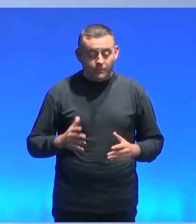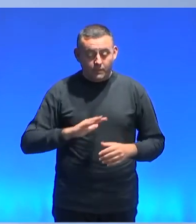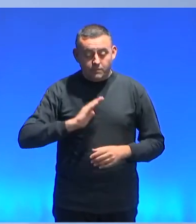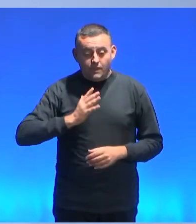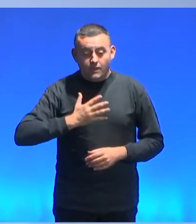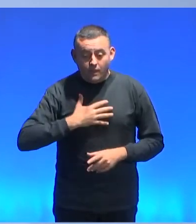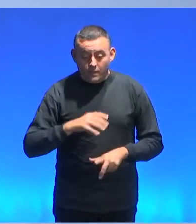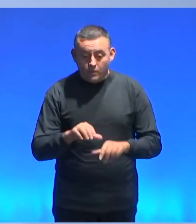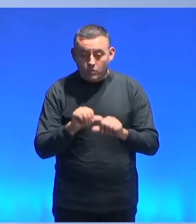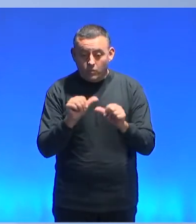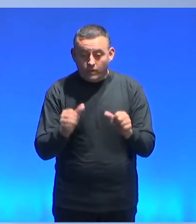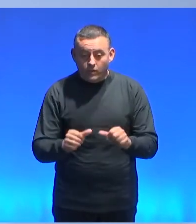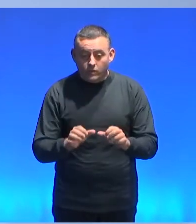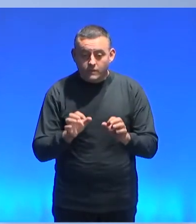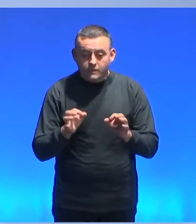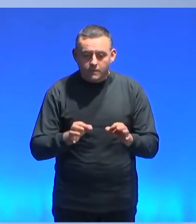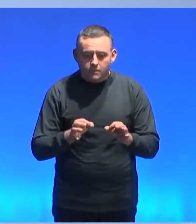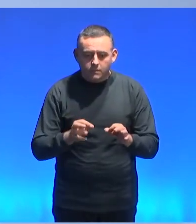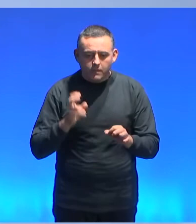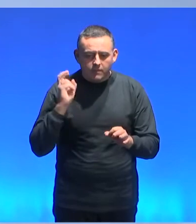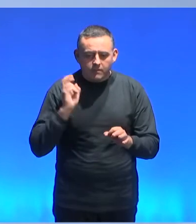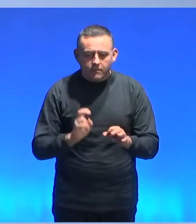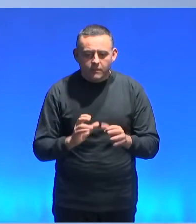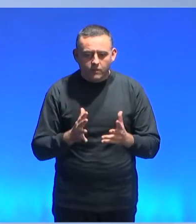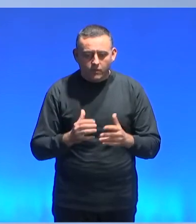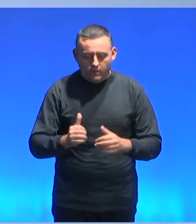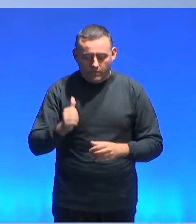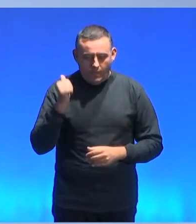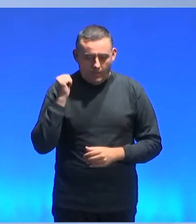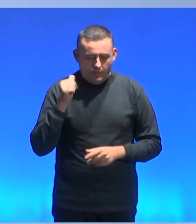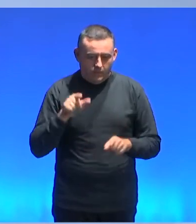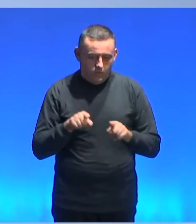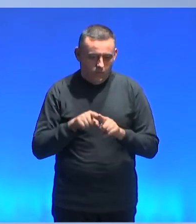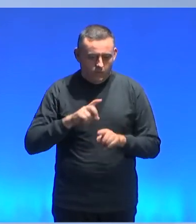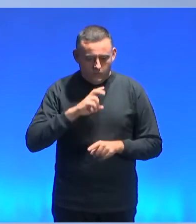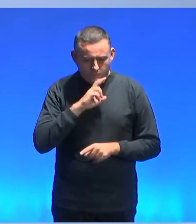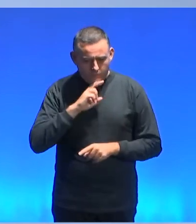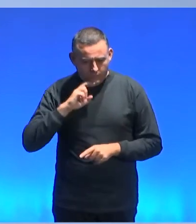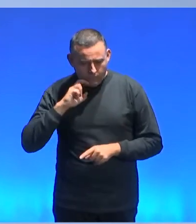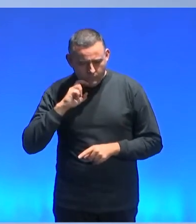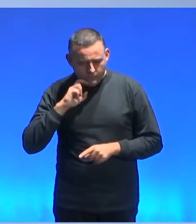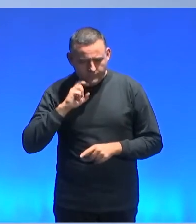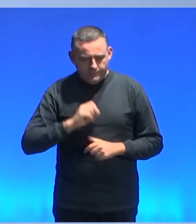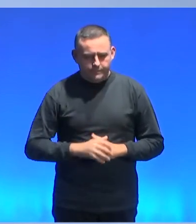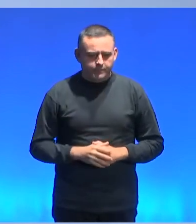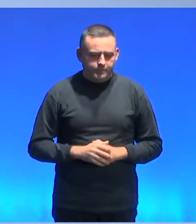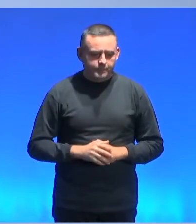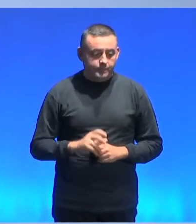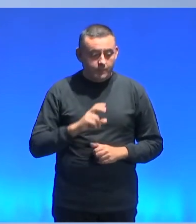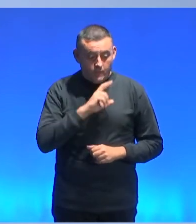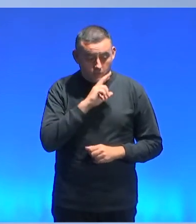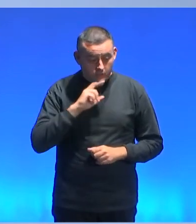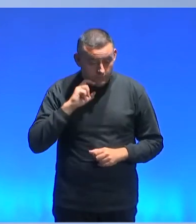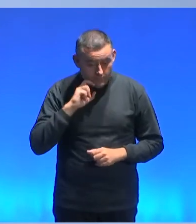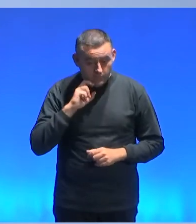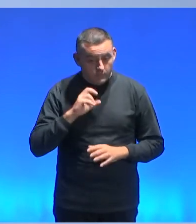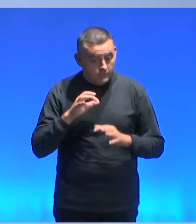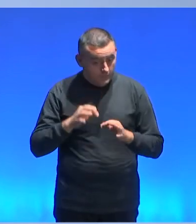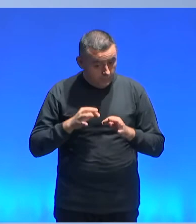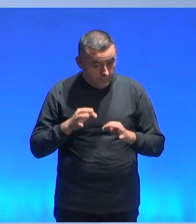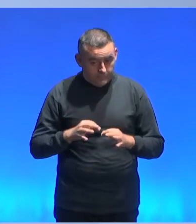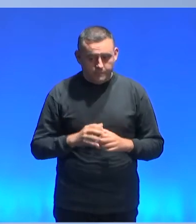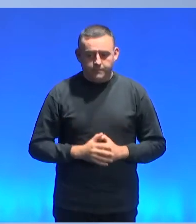de ayer, es un proyecto conservador. Si aceptamos que son